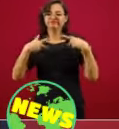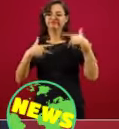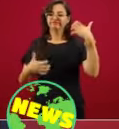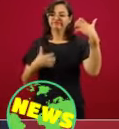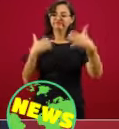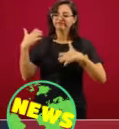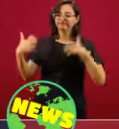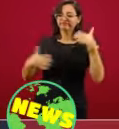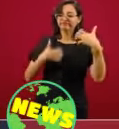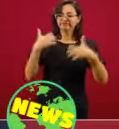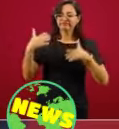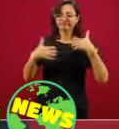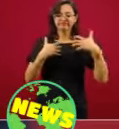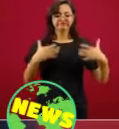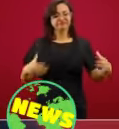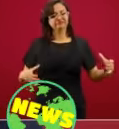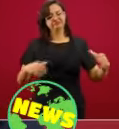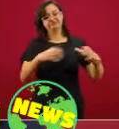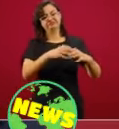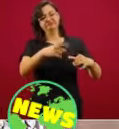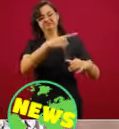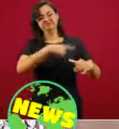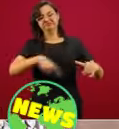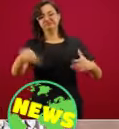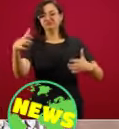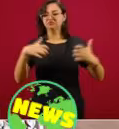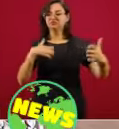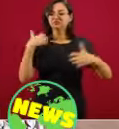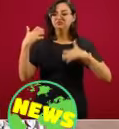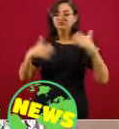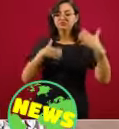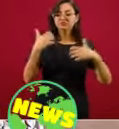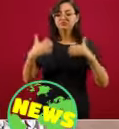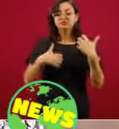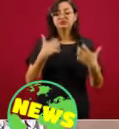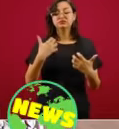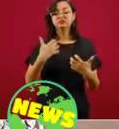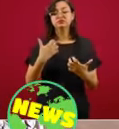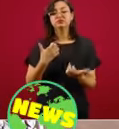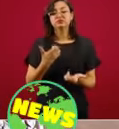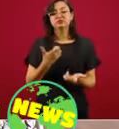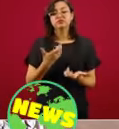en la llamada clase política, y en los que antes